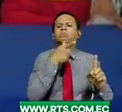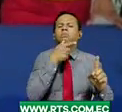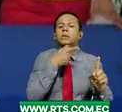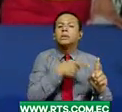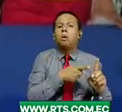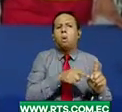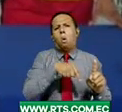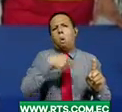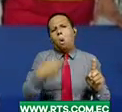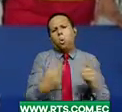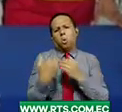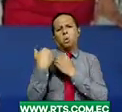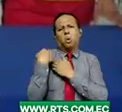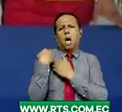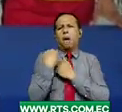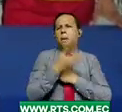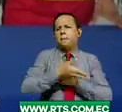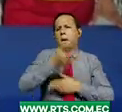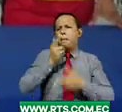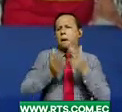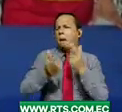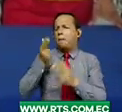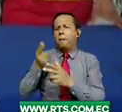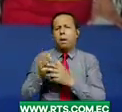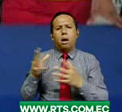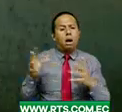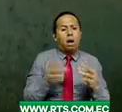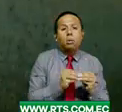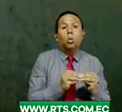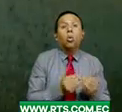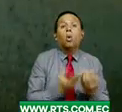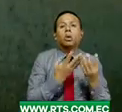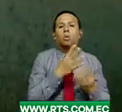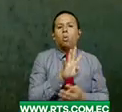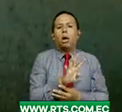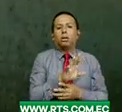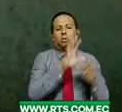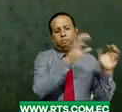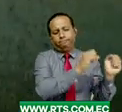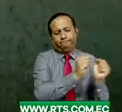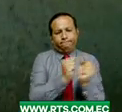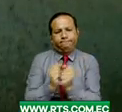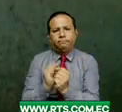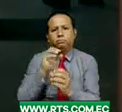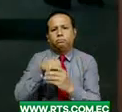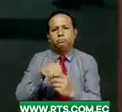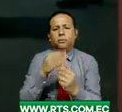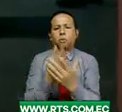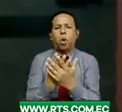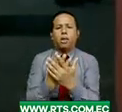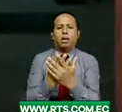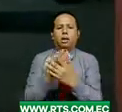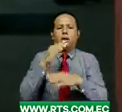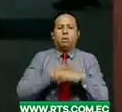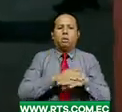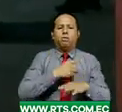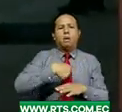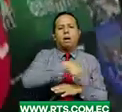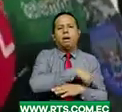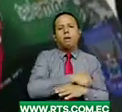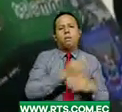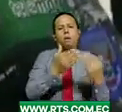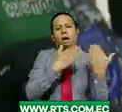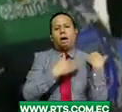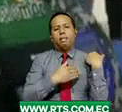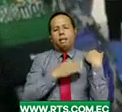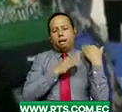otras muertes violentas. Al momento van 4 los detenidos por estar relacionados con la masacre en el puerto pesquero. Se conoce